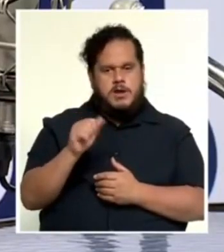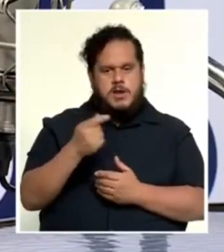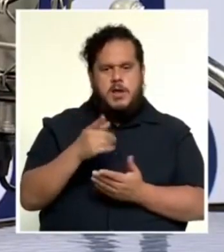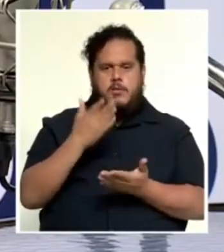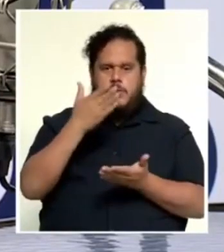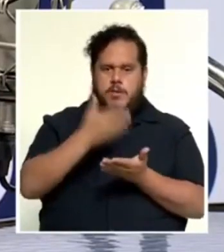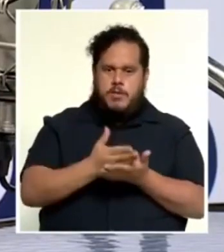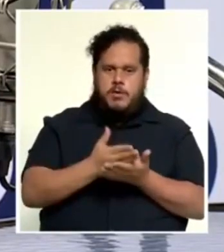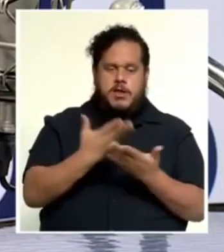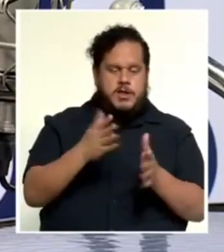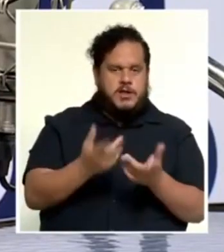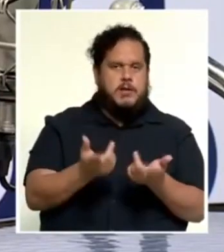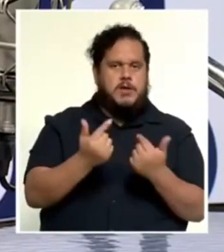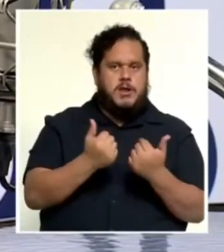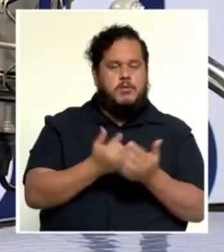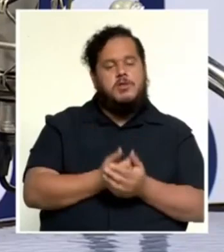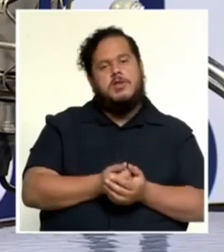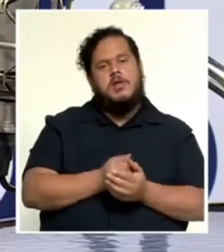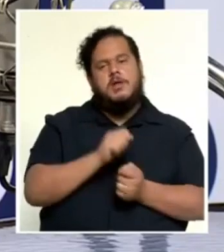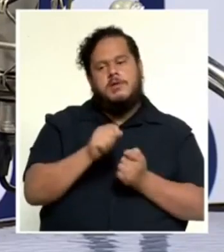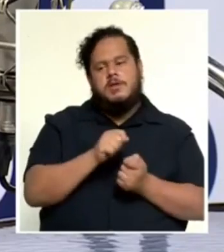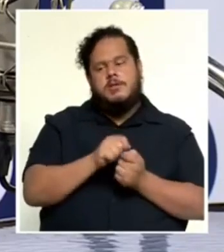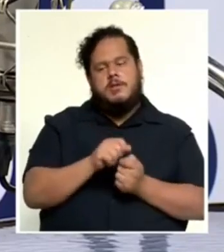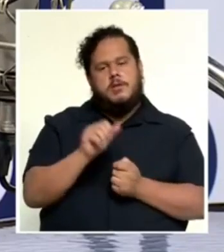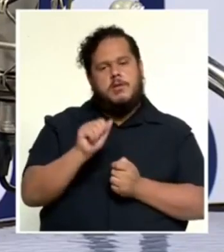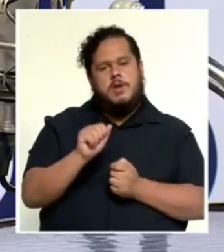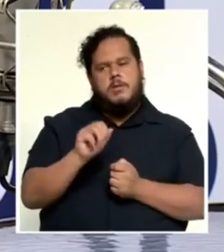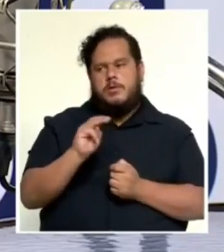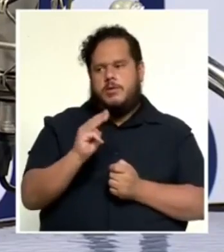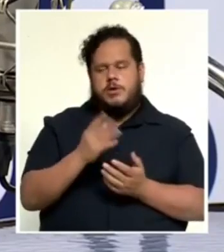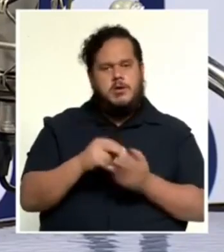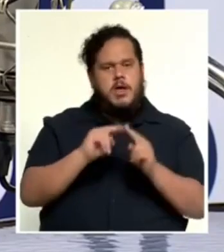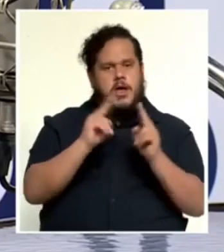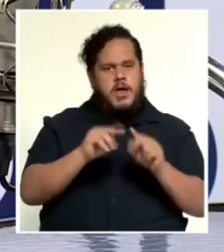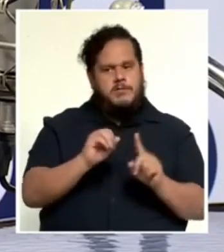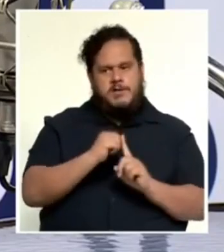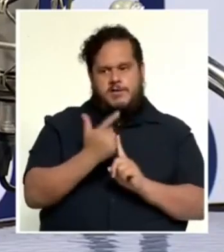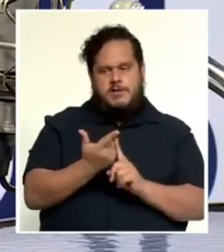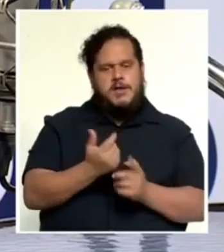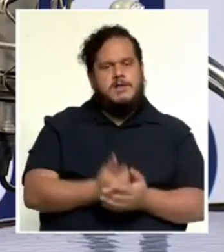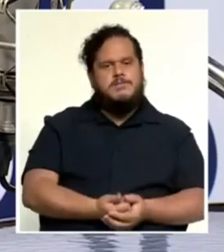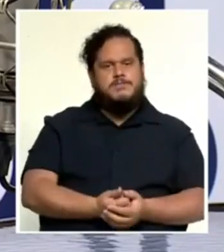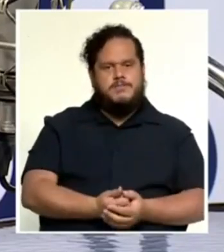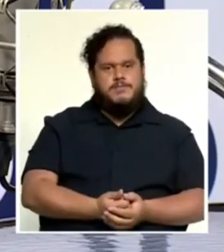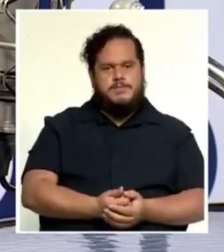Vamos a una pausa y venimos precisamente con Álvaro Murillo a redes sociales.